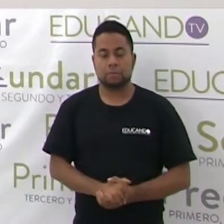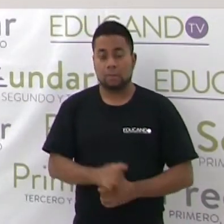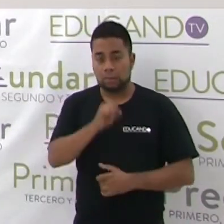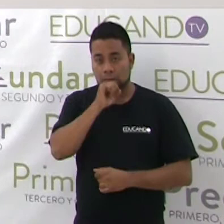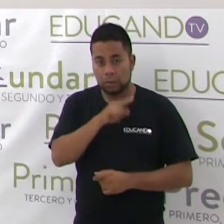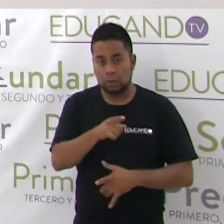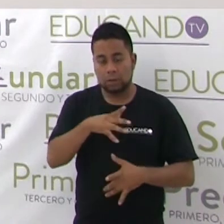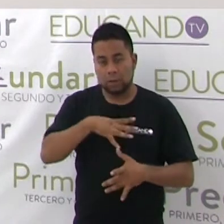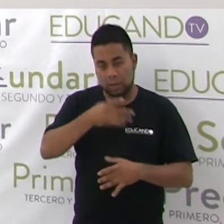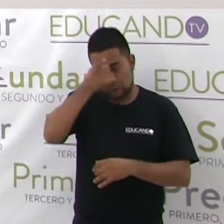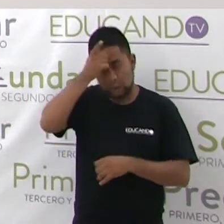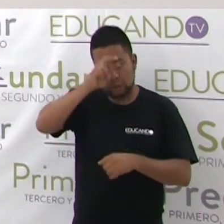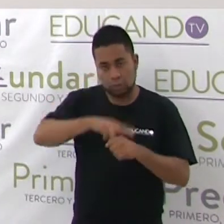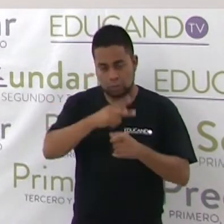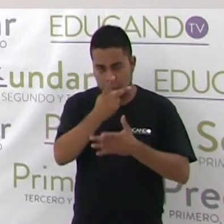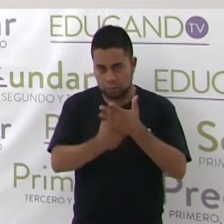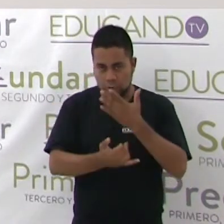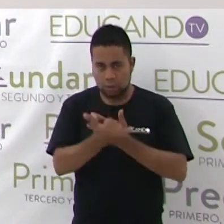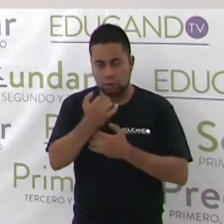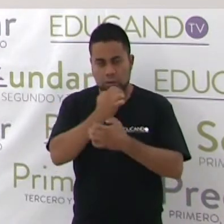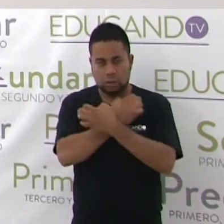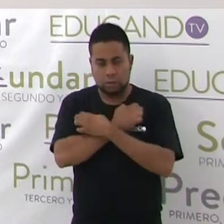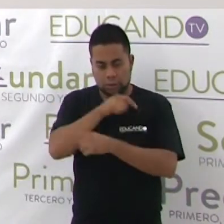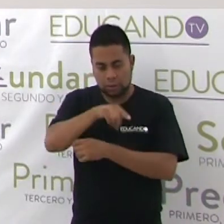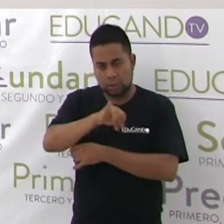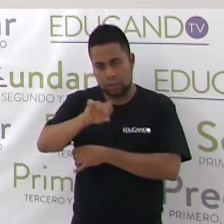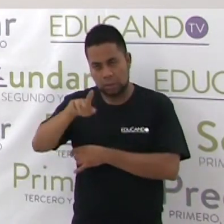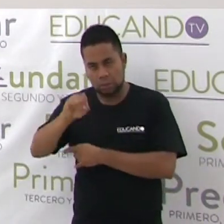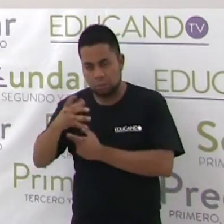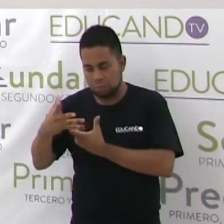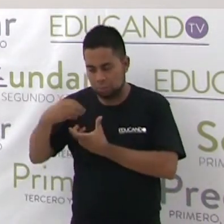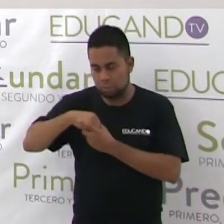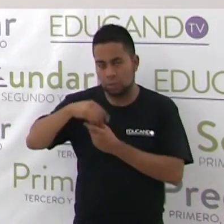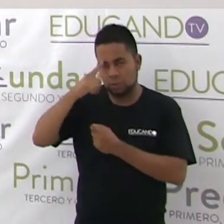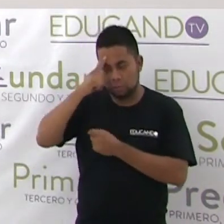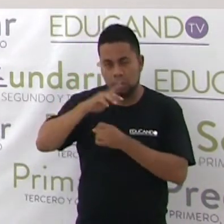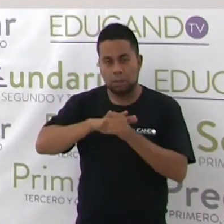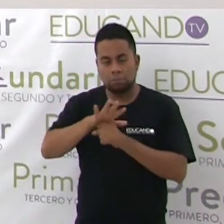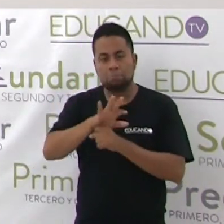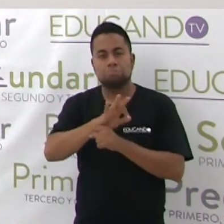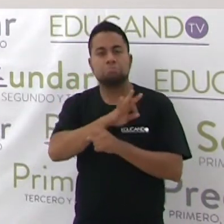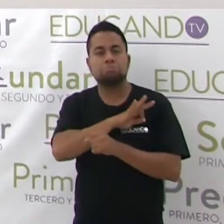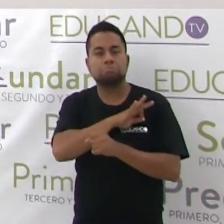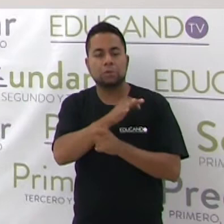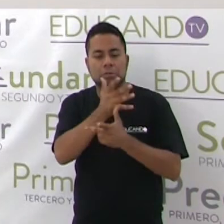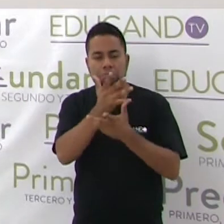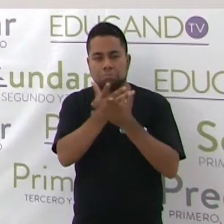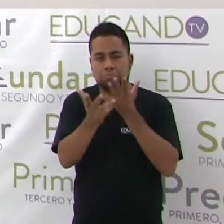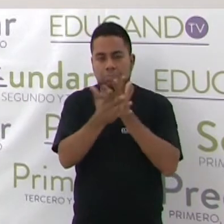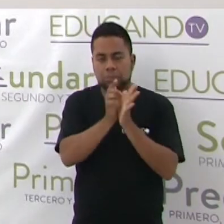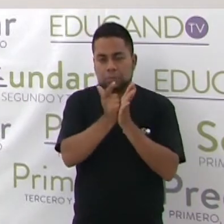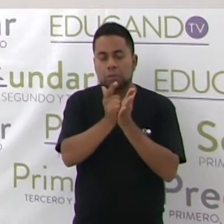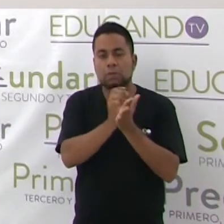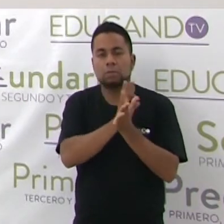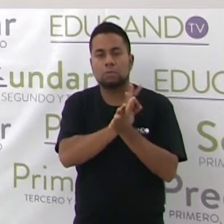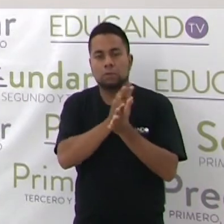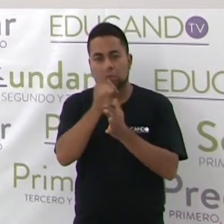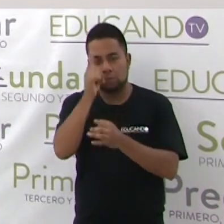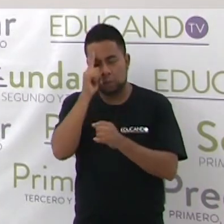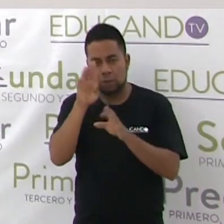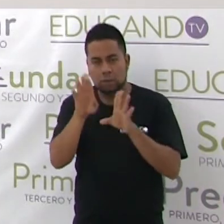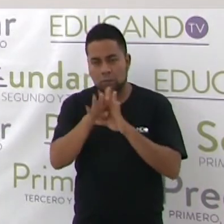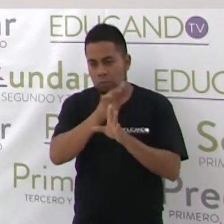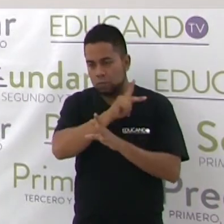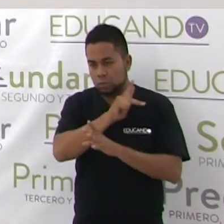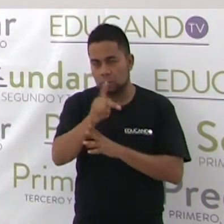la Dirección de Proyectos Educativos del IEPO se integró para que pudieran sacar esta obra y poder tenerla al alcance